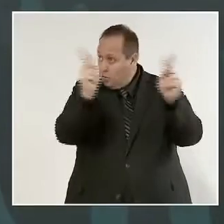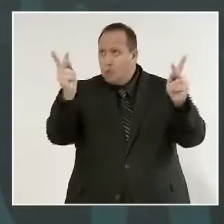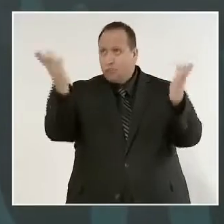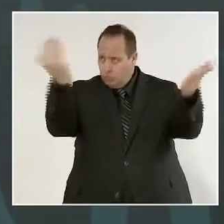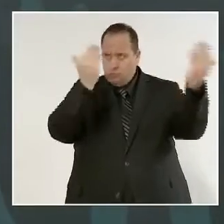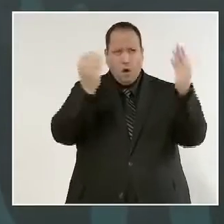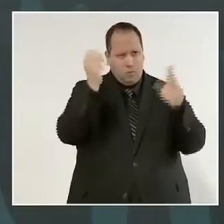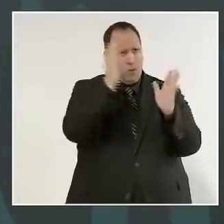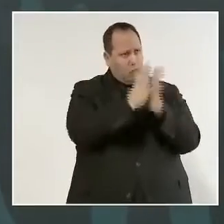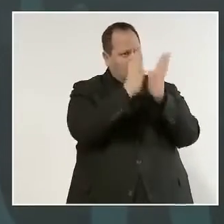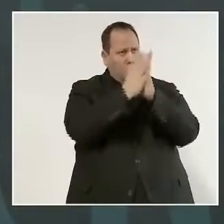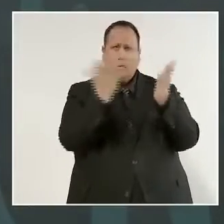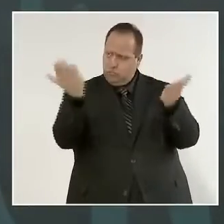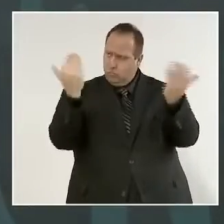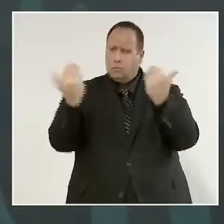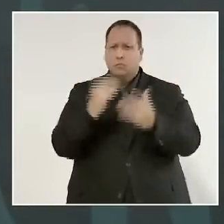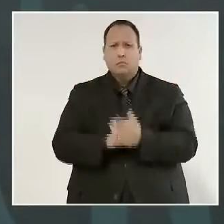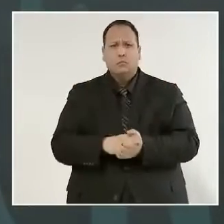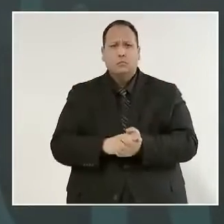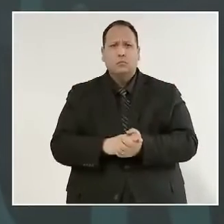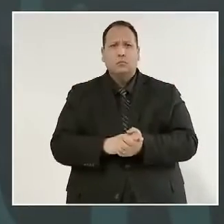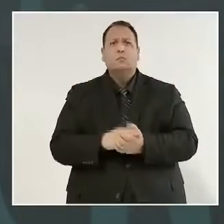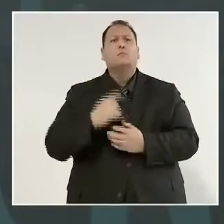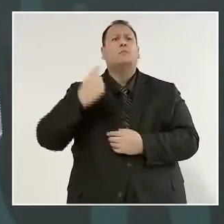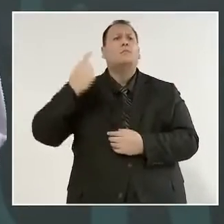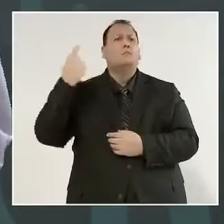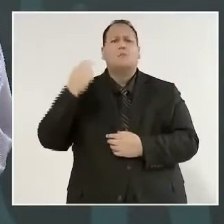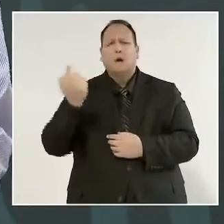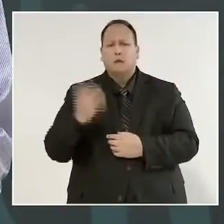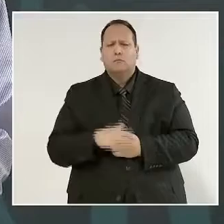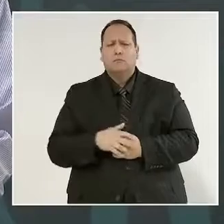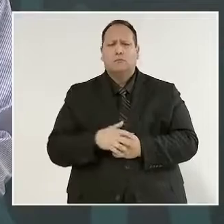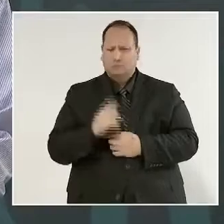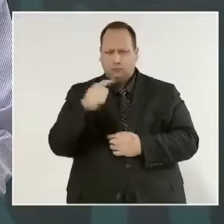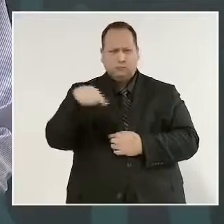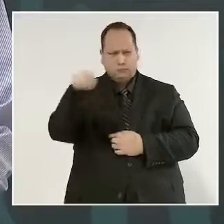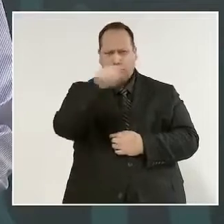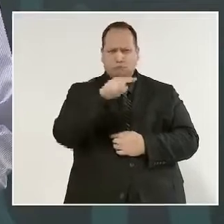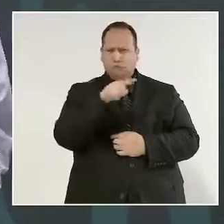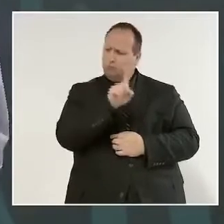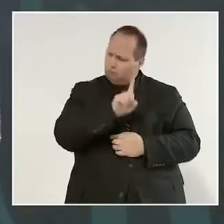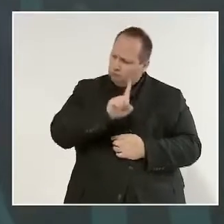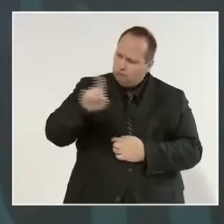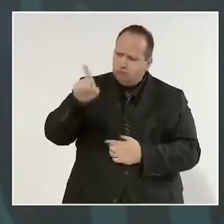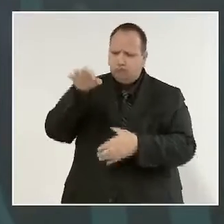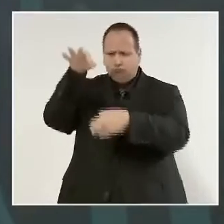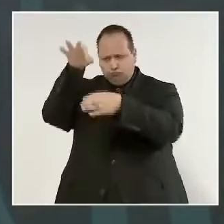participe, a que vayan a votar